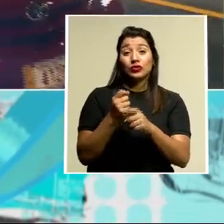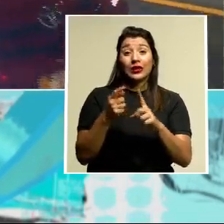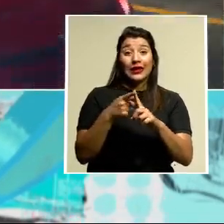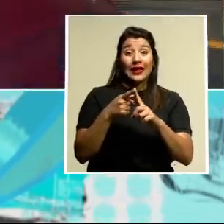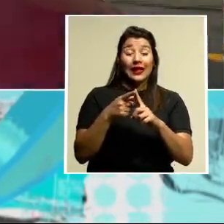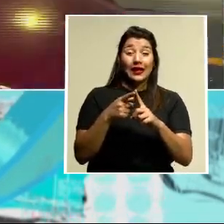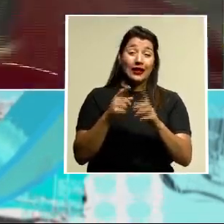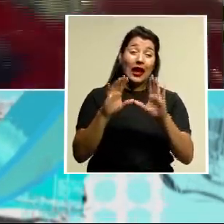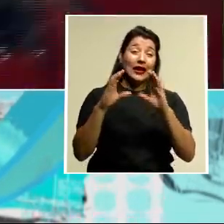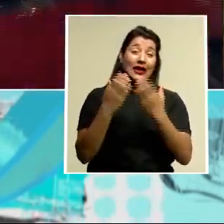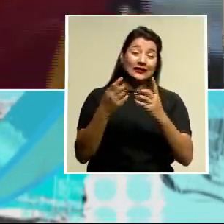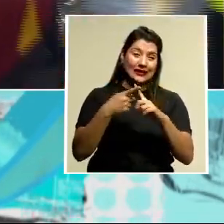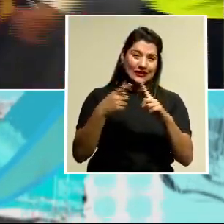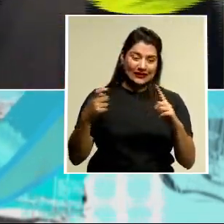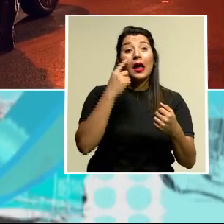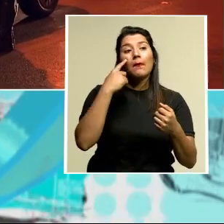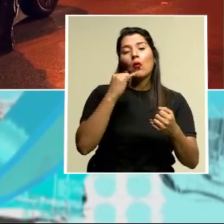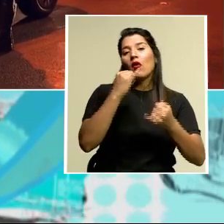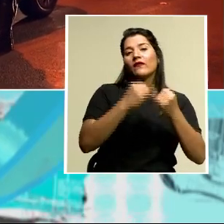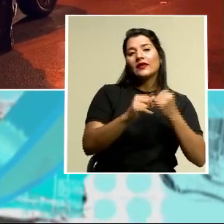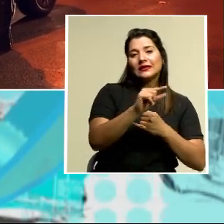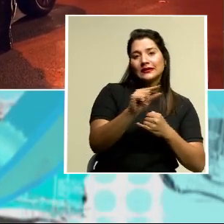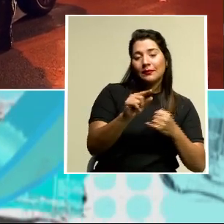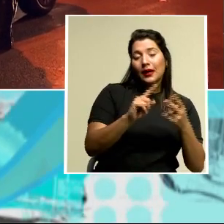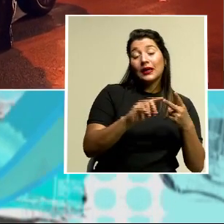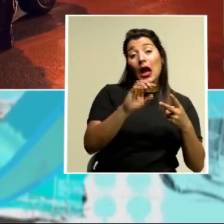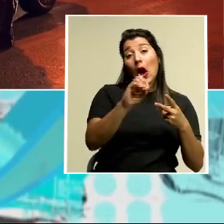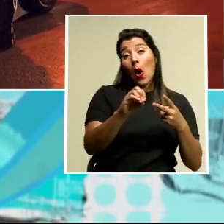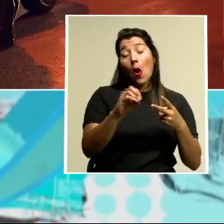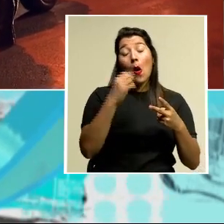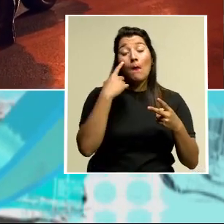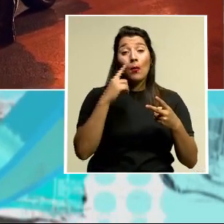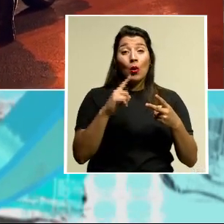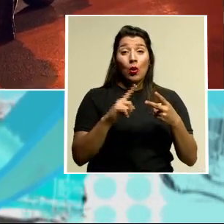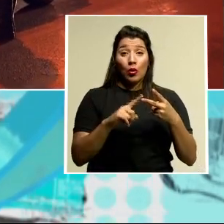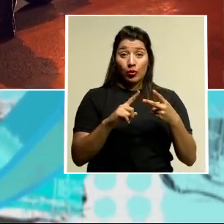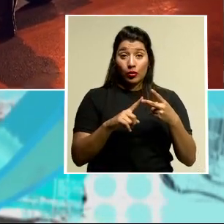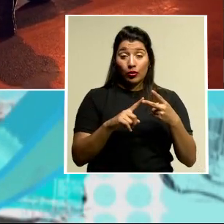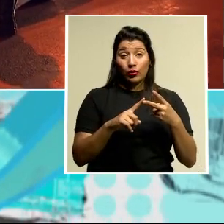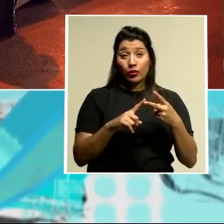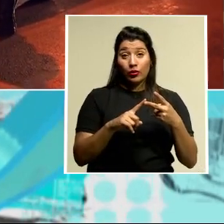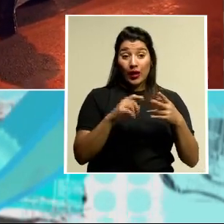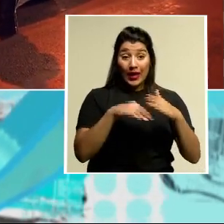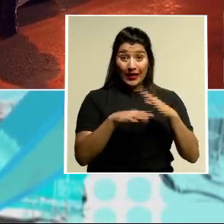otras medidas como los horarios regulados de las playas,